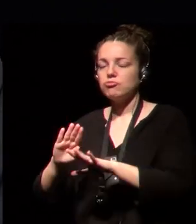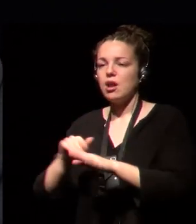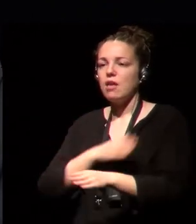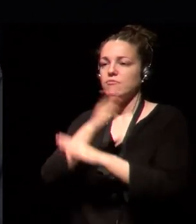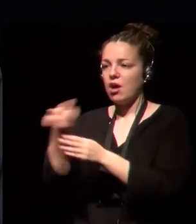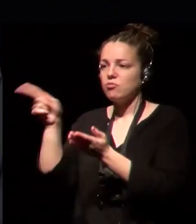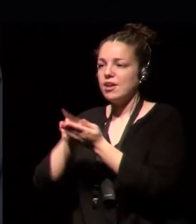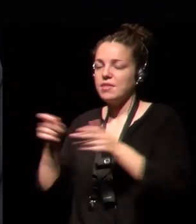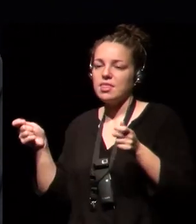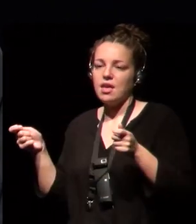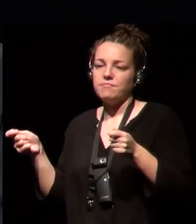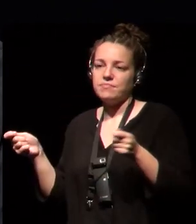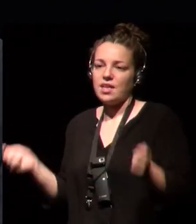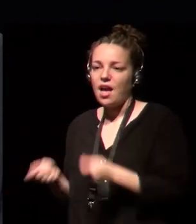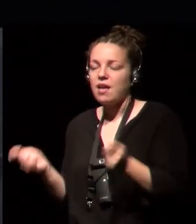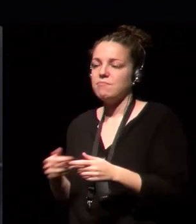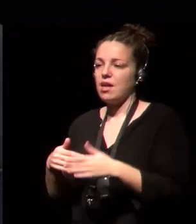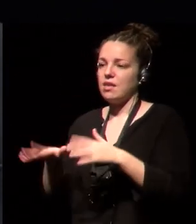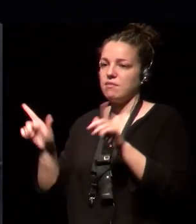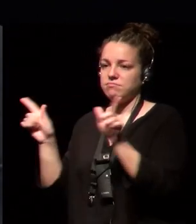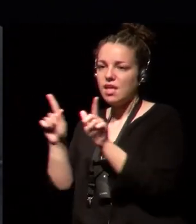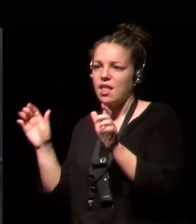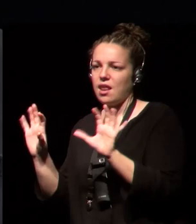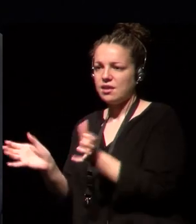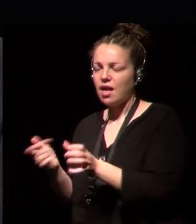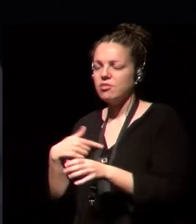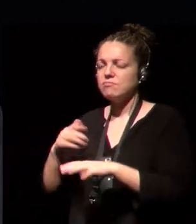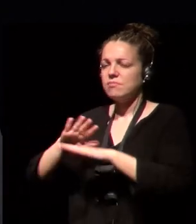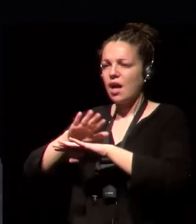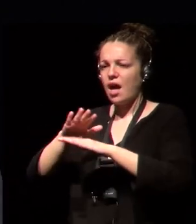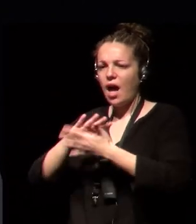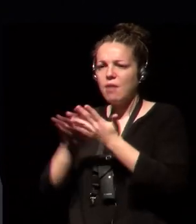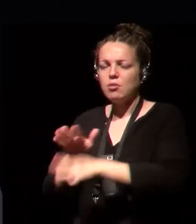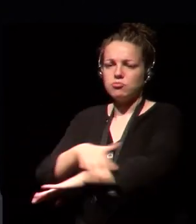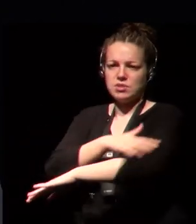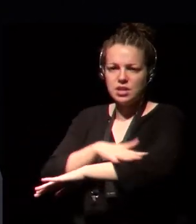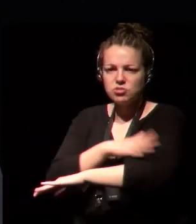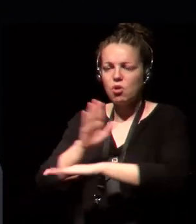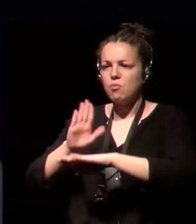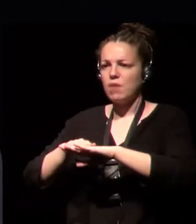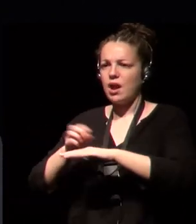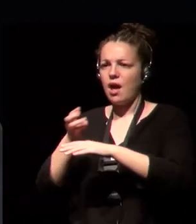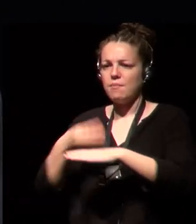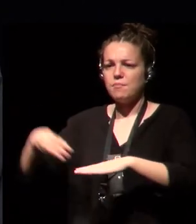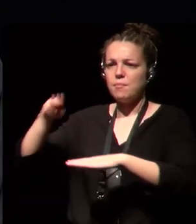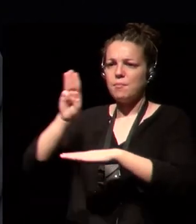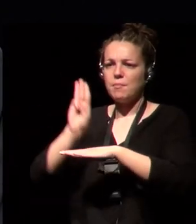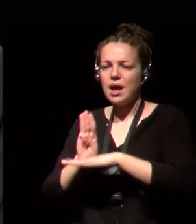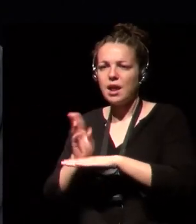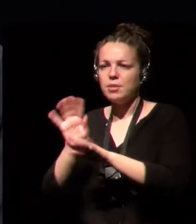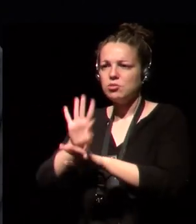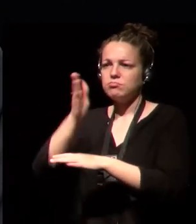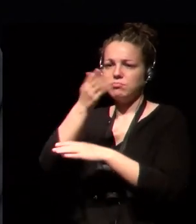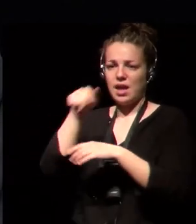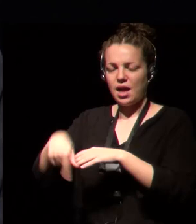ministros pertinentes para organizar una exposición en el Parlamento. Y luego, bueno, pues podemos decir que arrinconamos